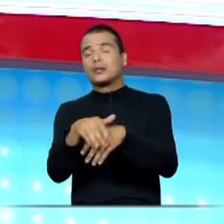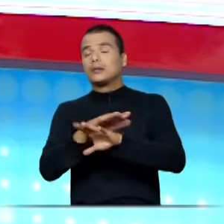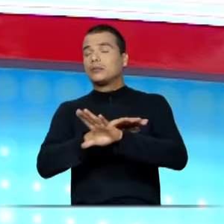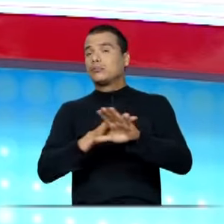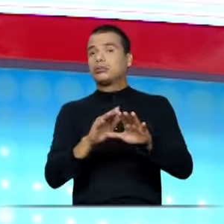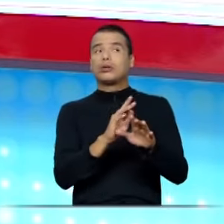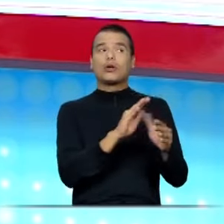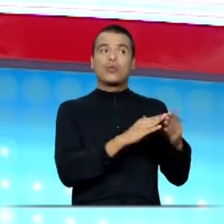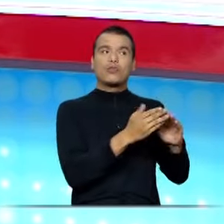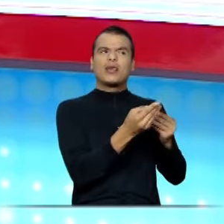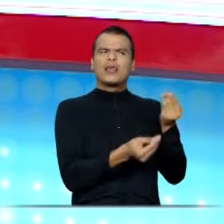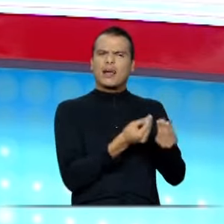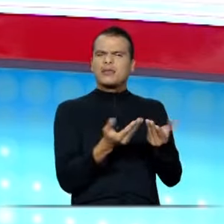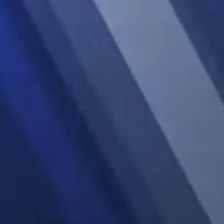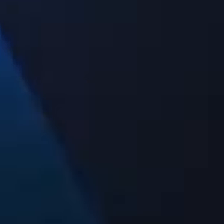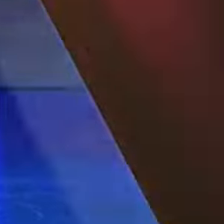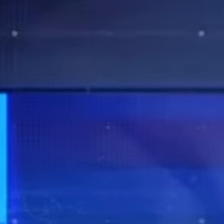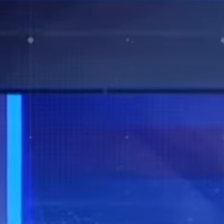estén tomando medidas.